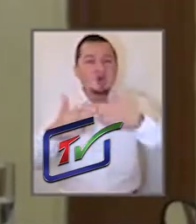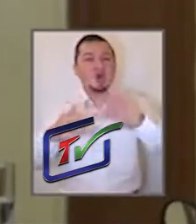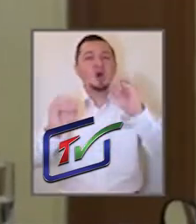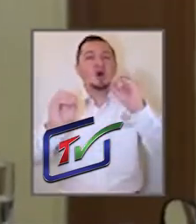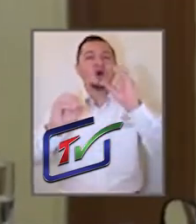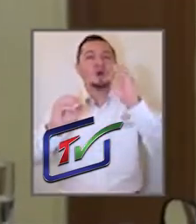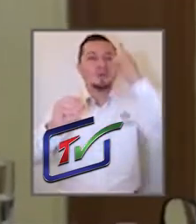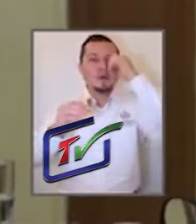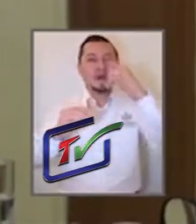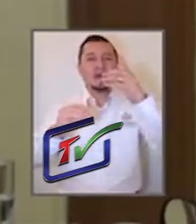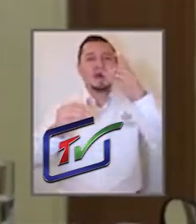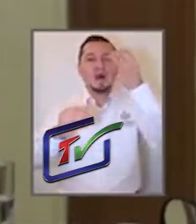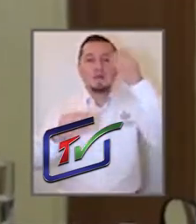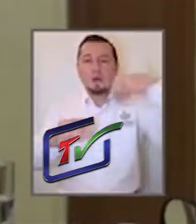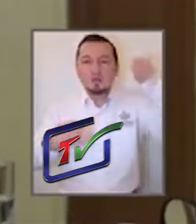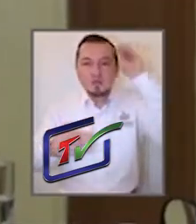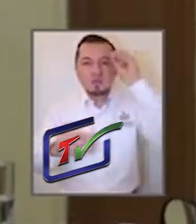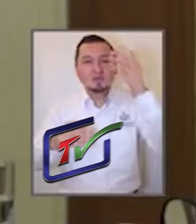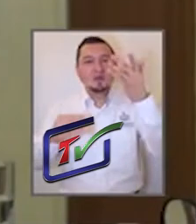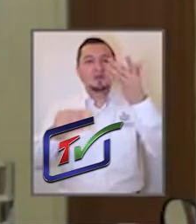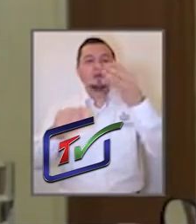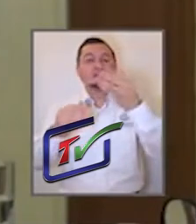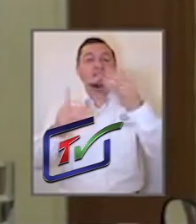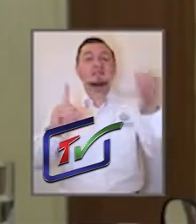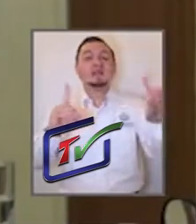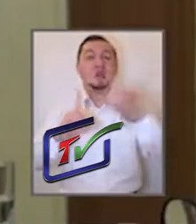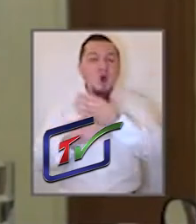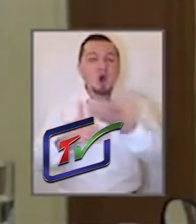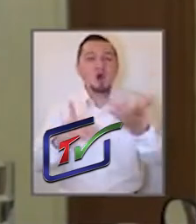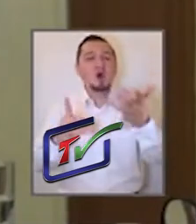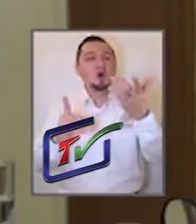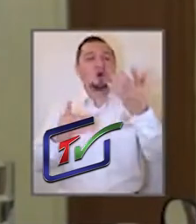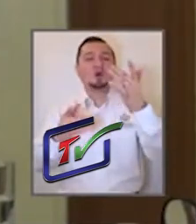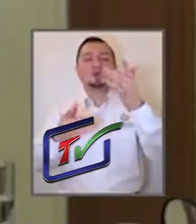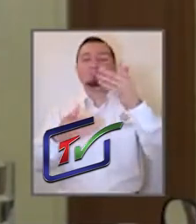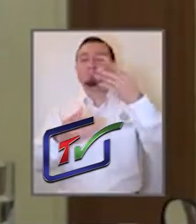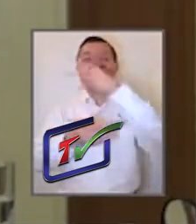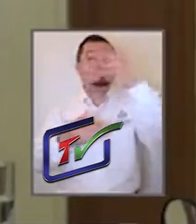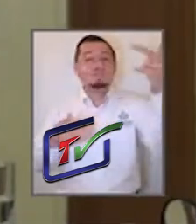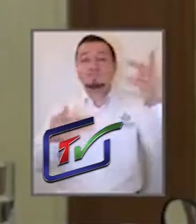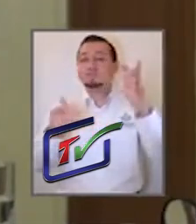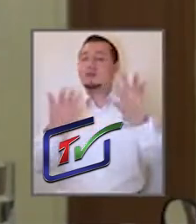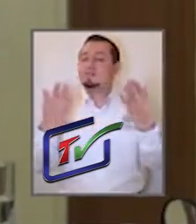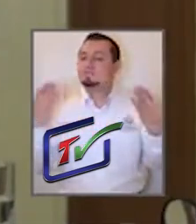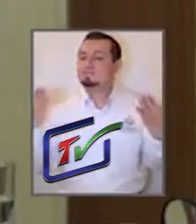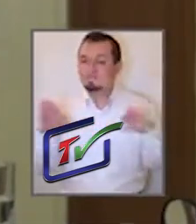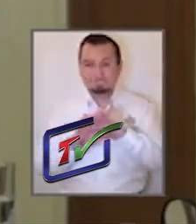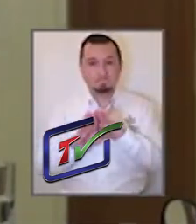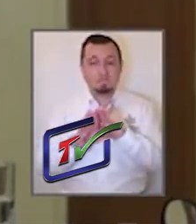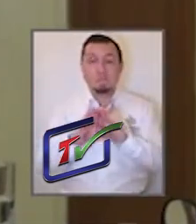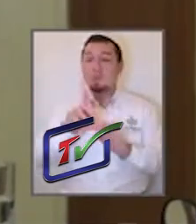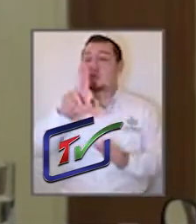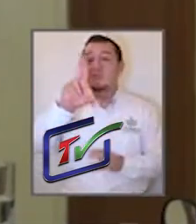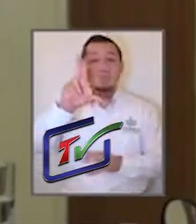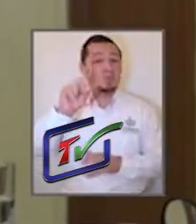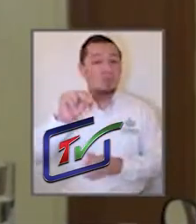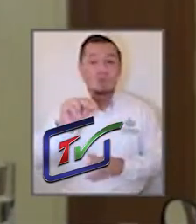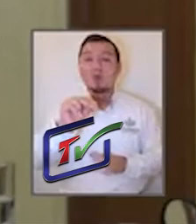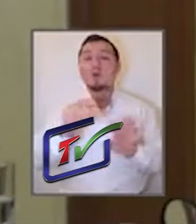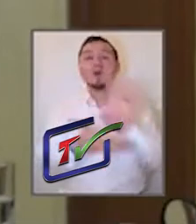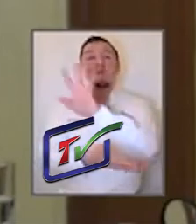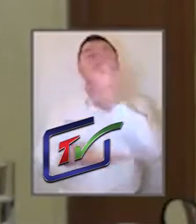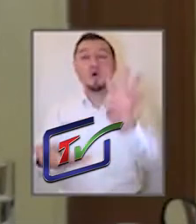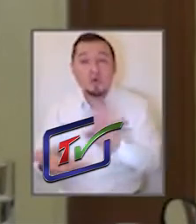las celebraciones que se tenían programadas en estos lugares, llámense salones de fiestas abiertos o cerrados. No